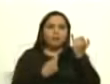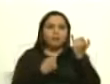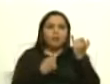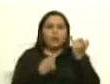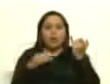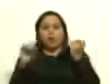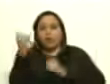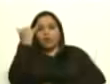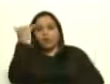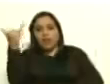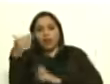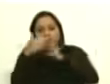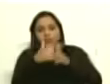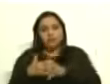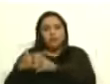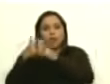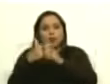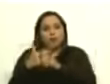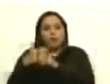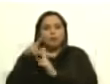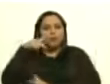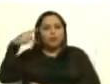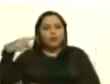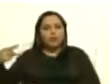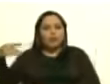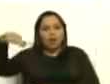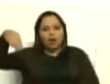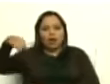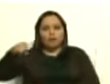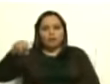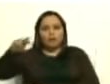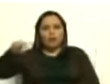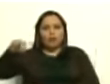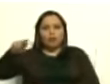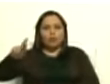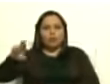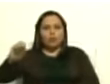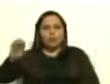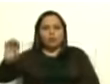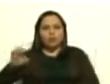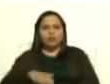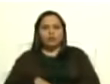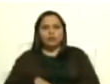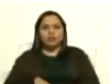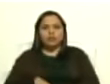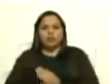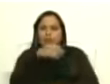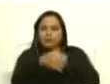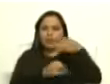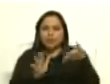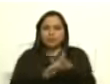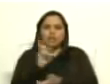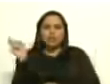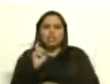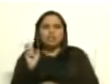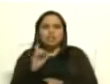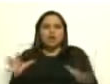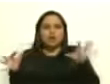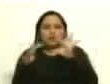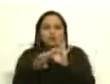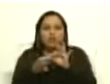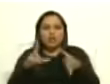monroísmo. Y allí la necesidad, que creo que han hablado todos los expresidentes, de la unión latinoamericana y